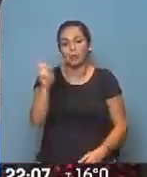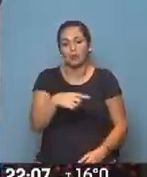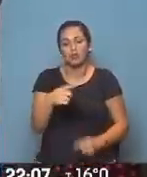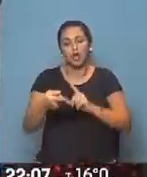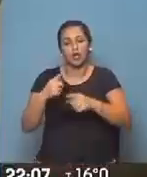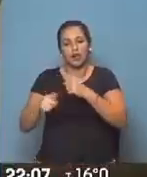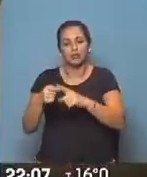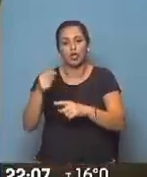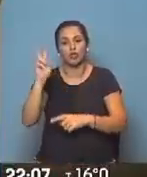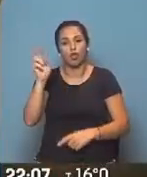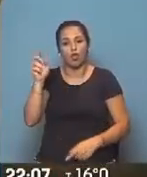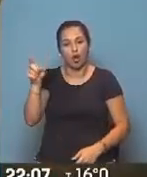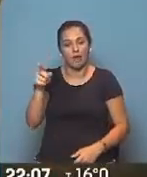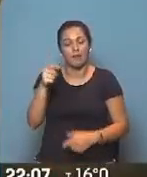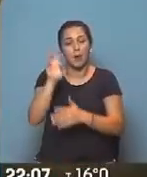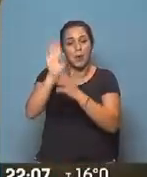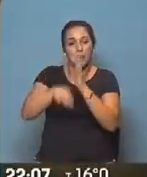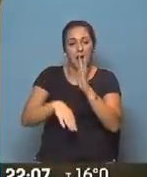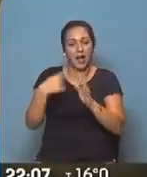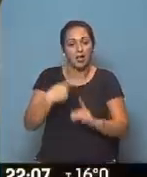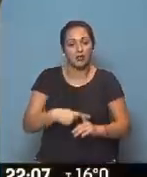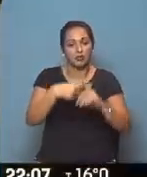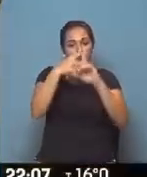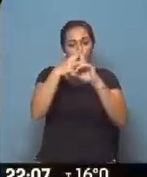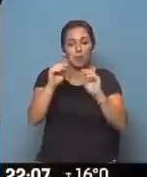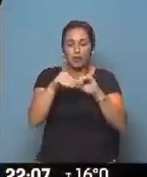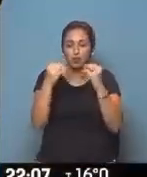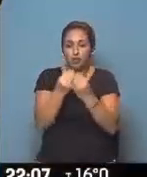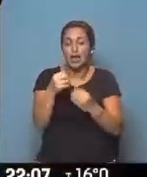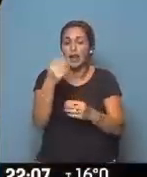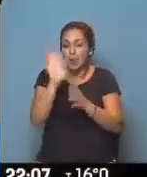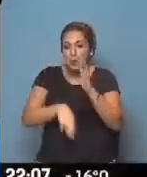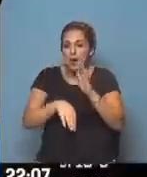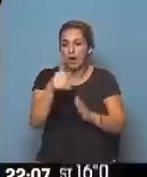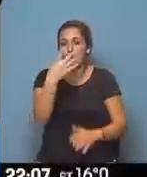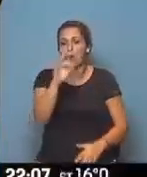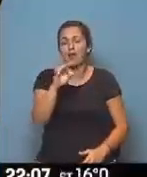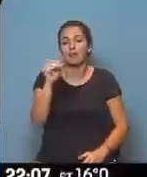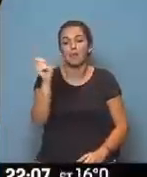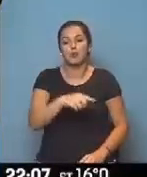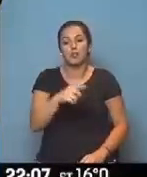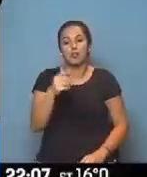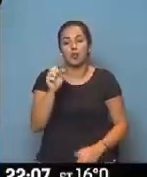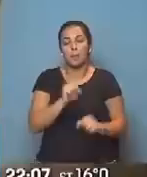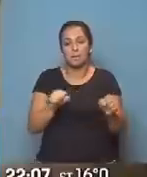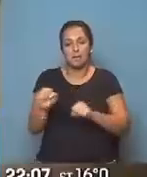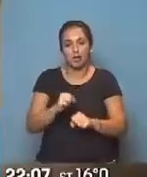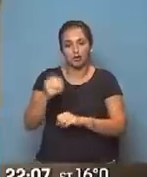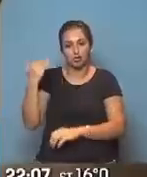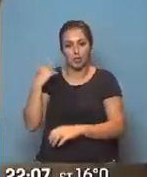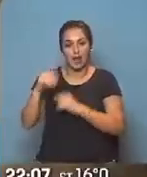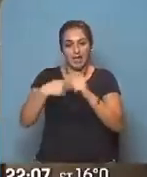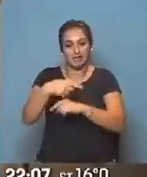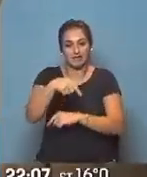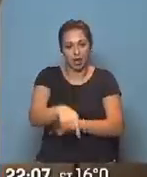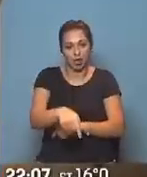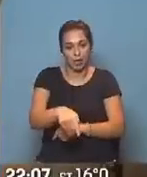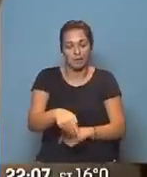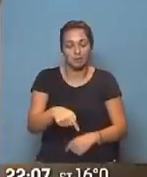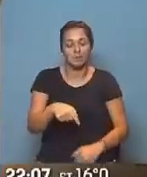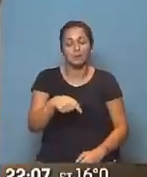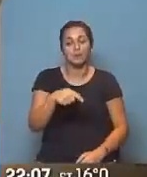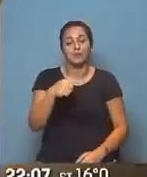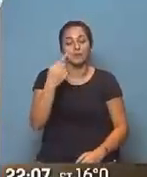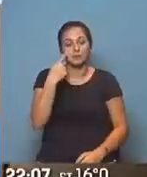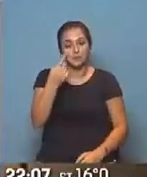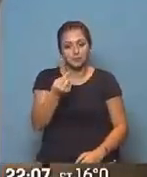relación al dólar, con caída acumulada del 40% desde mayo. Erdogan, cuya deriva